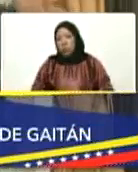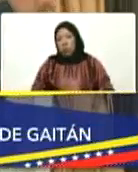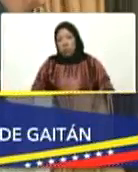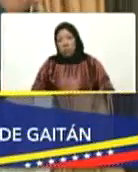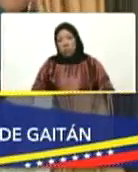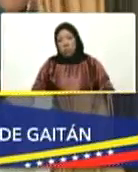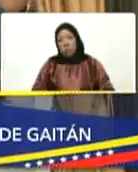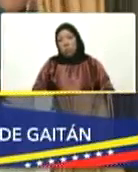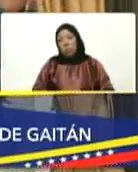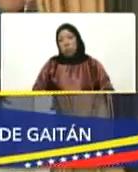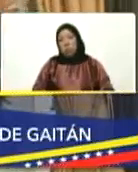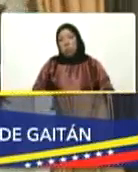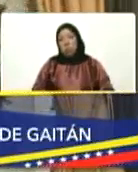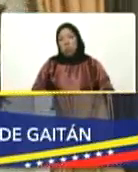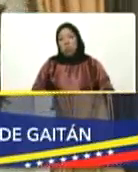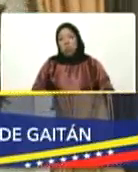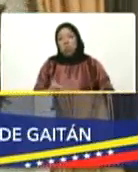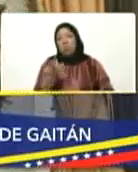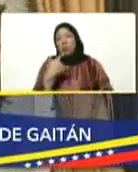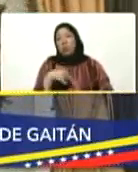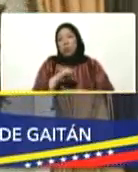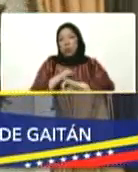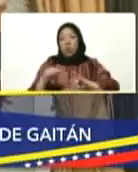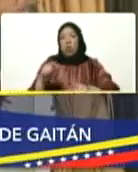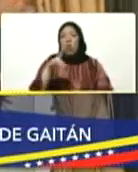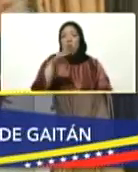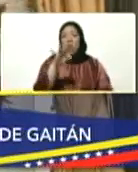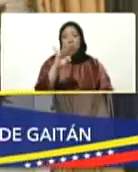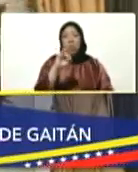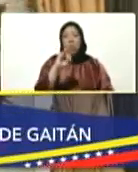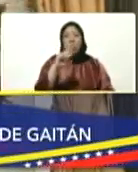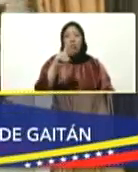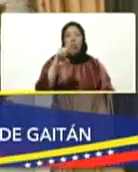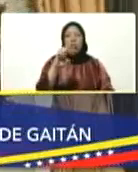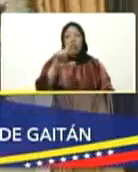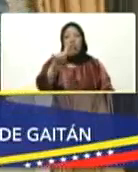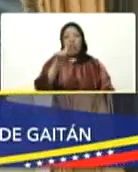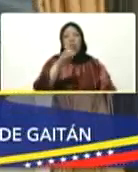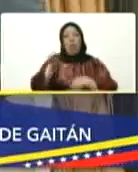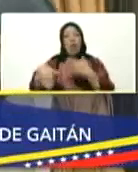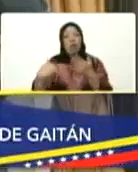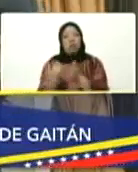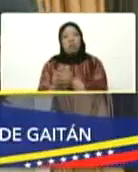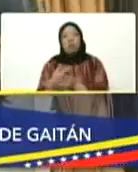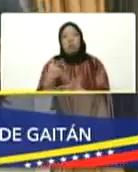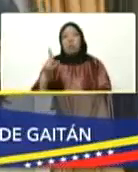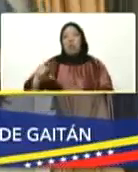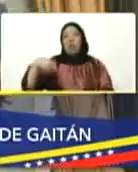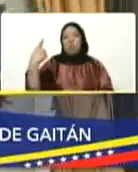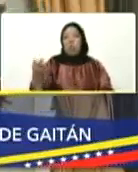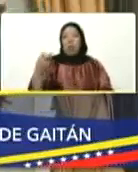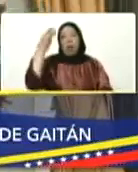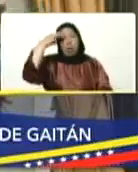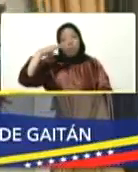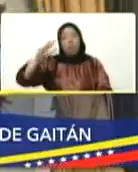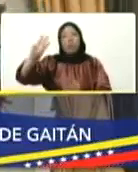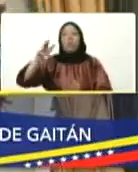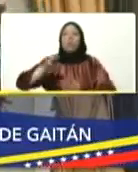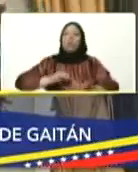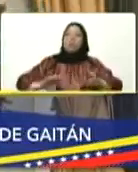Fidel, que después se fue al Moncada, que luego se fue a México a